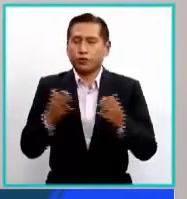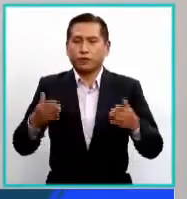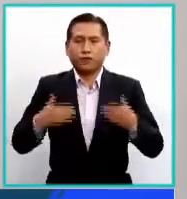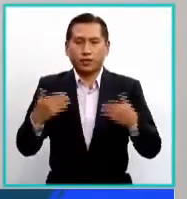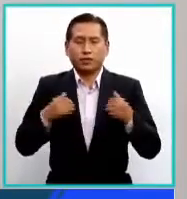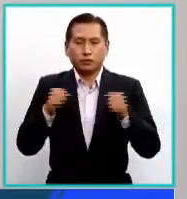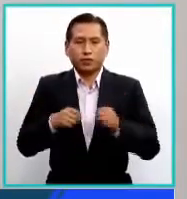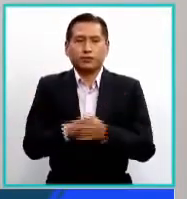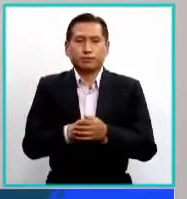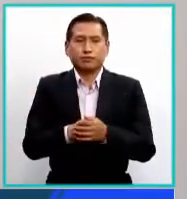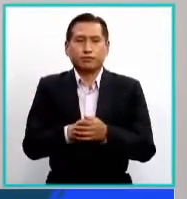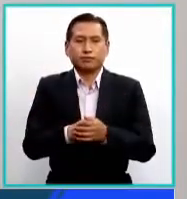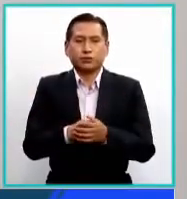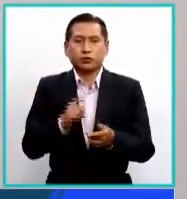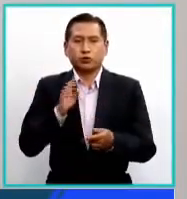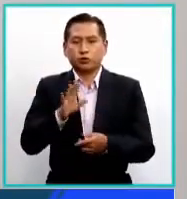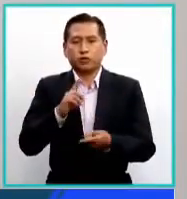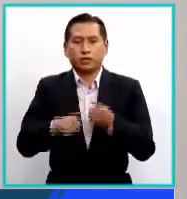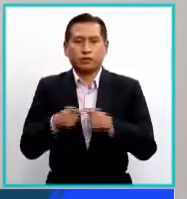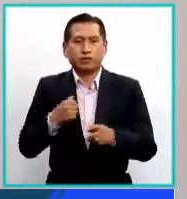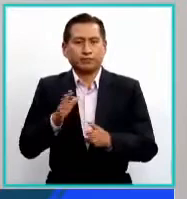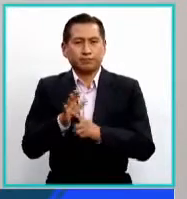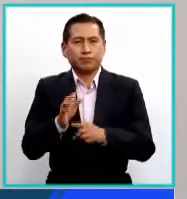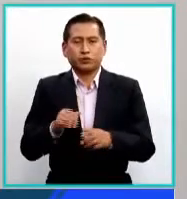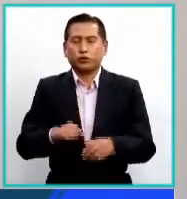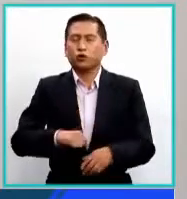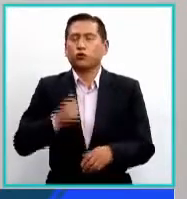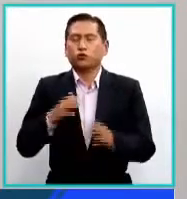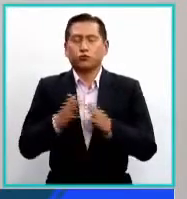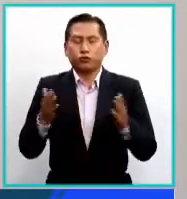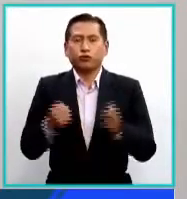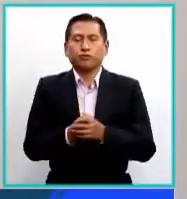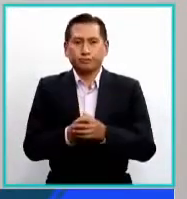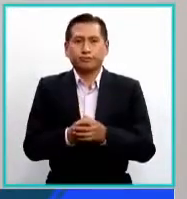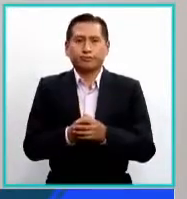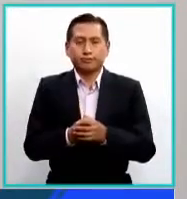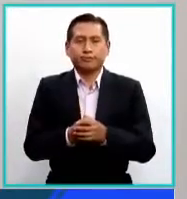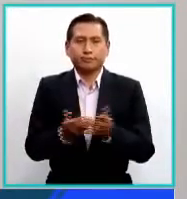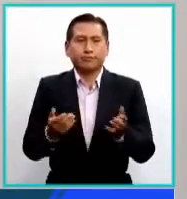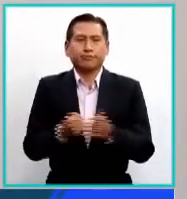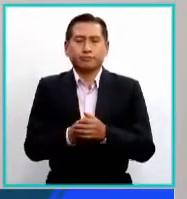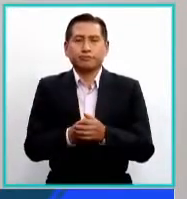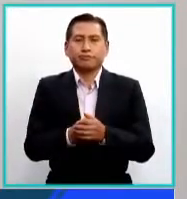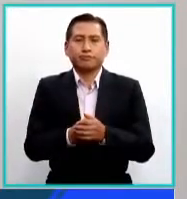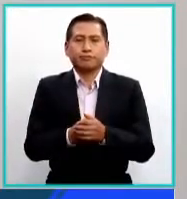feliz de ser tu amiga, muy orgullosa. Y